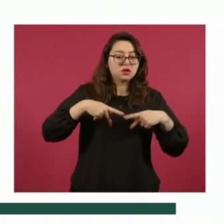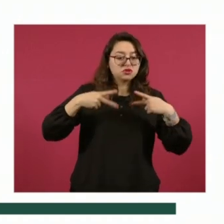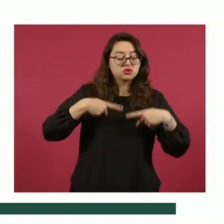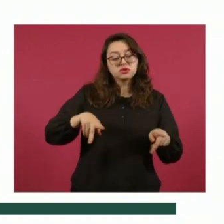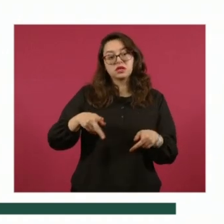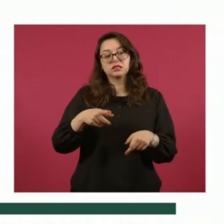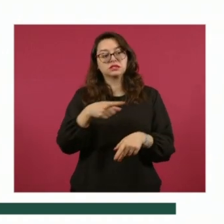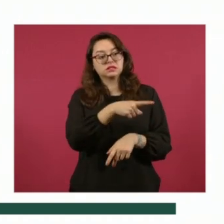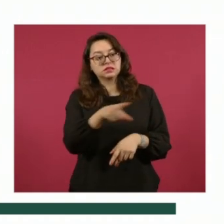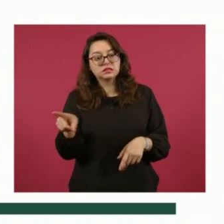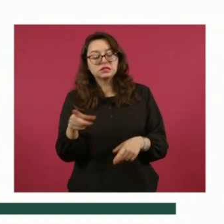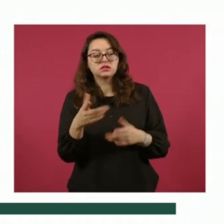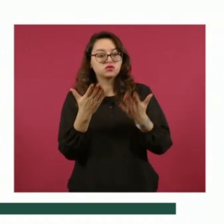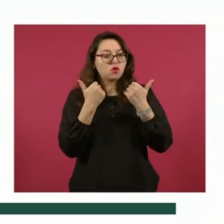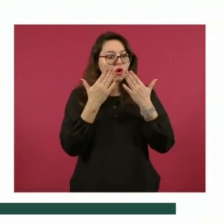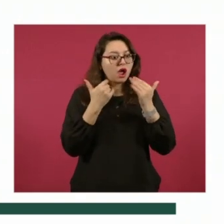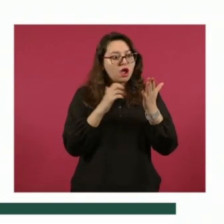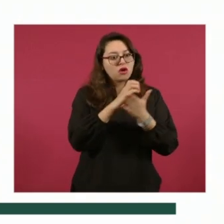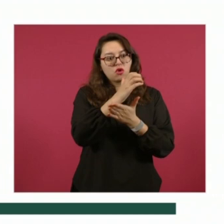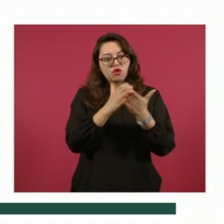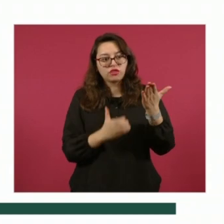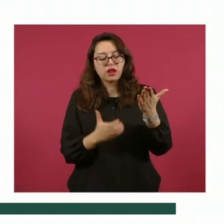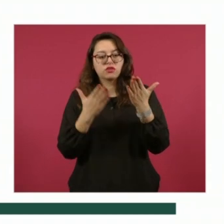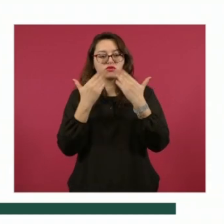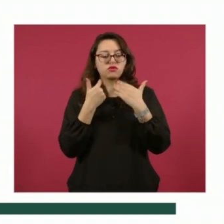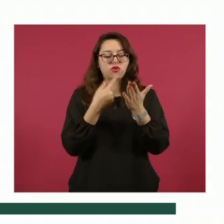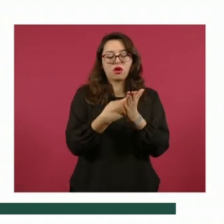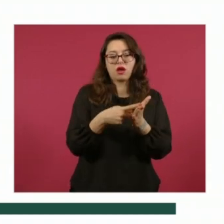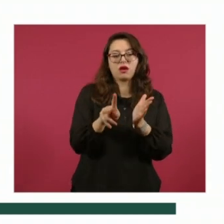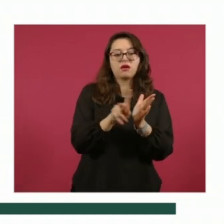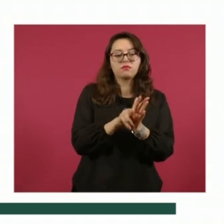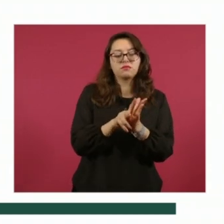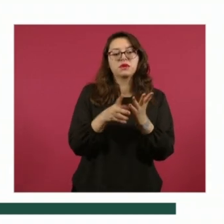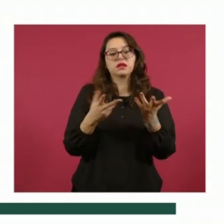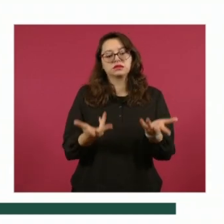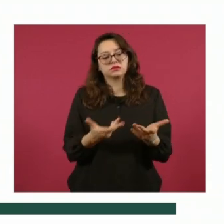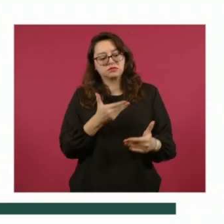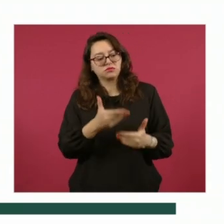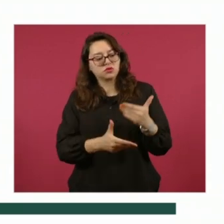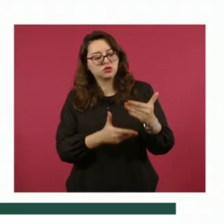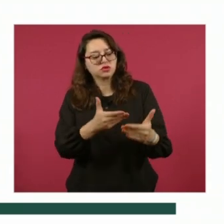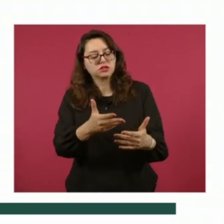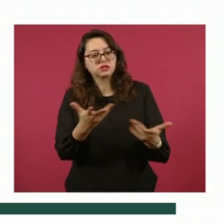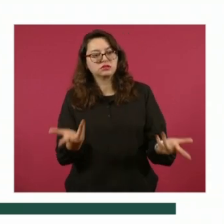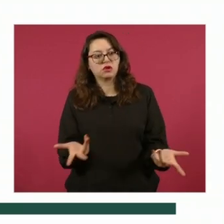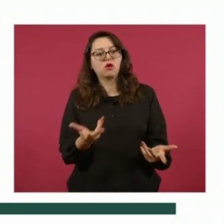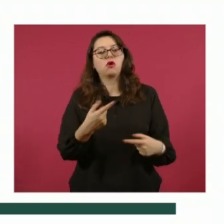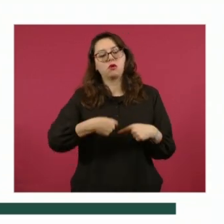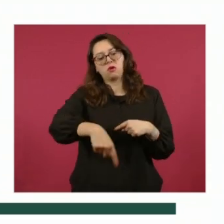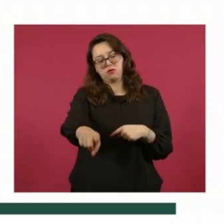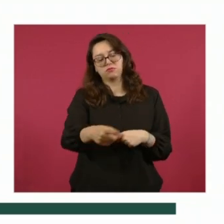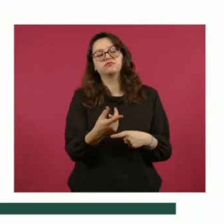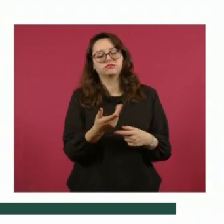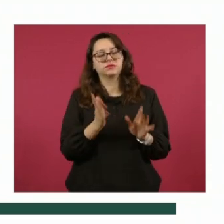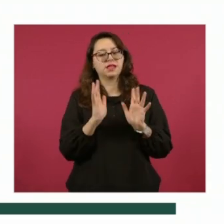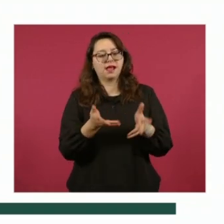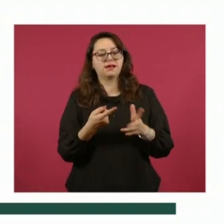una seguridad laboral y que la tendrá a partir de este proceso hacia el 21 de